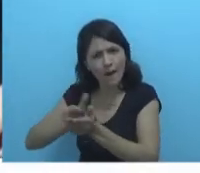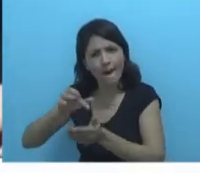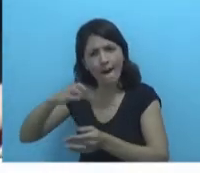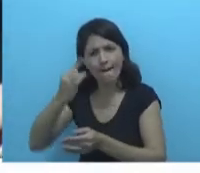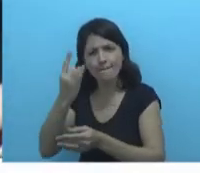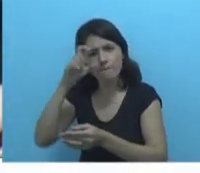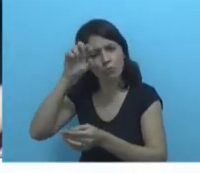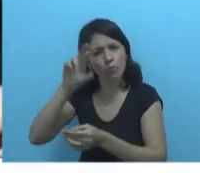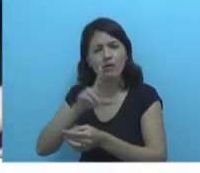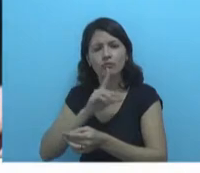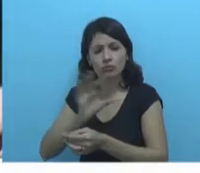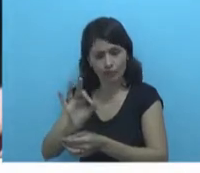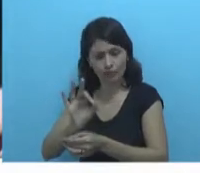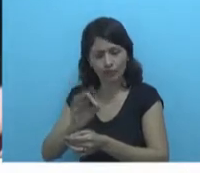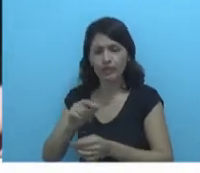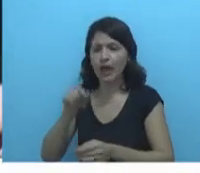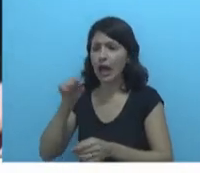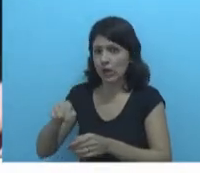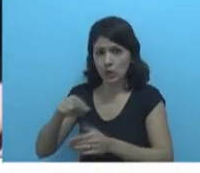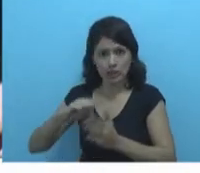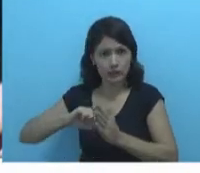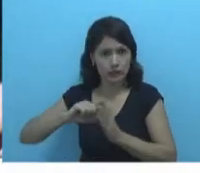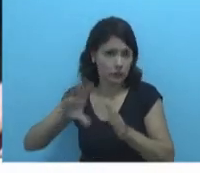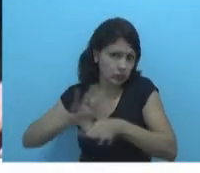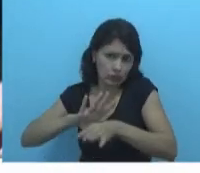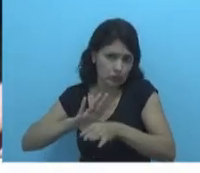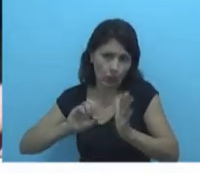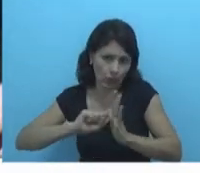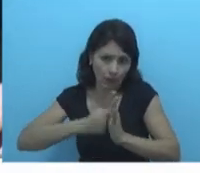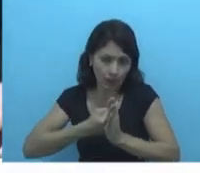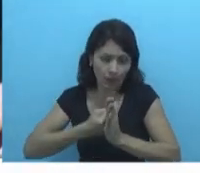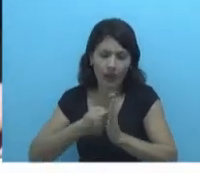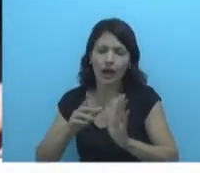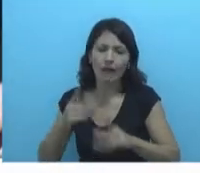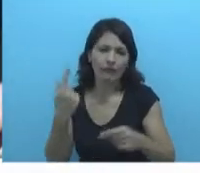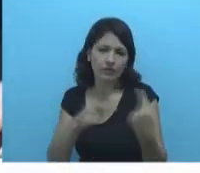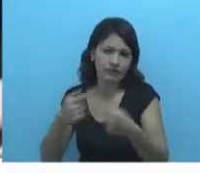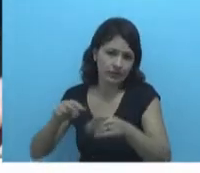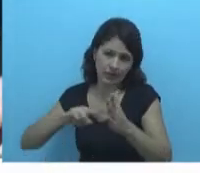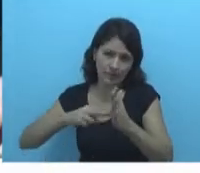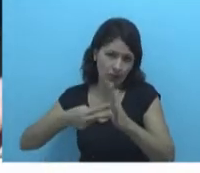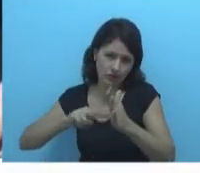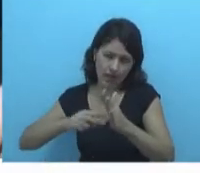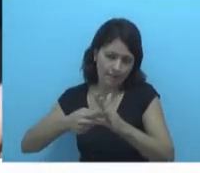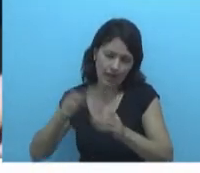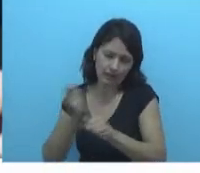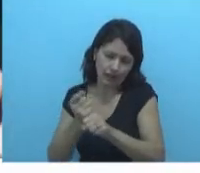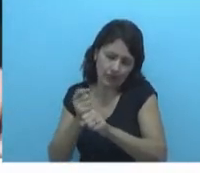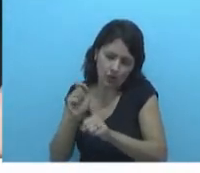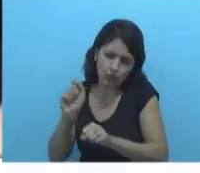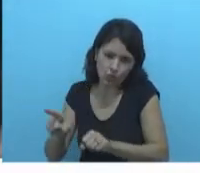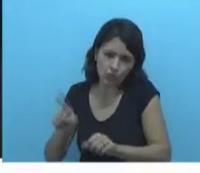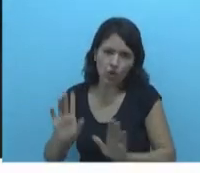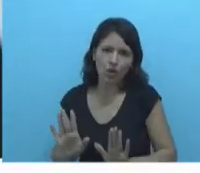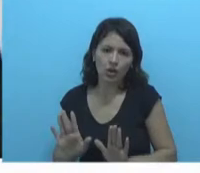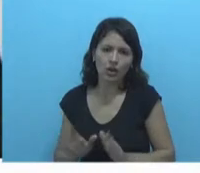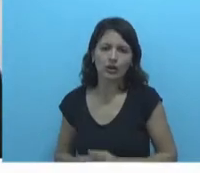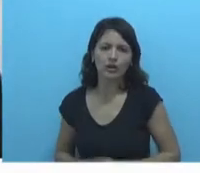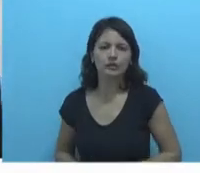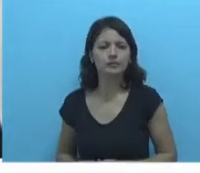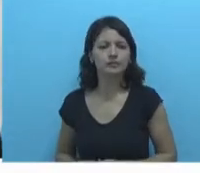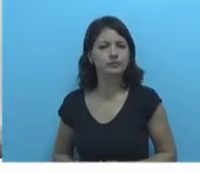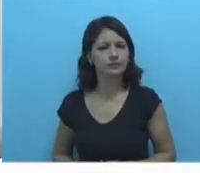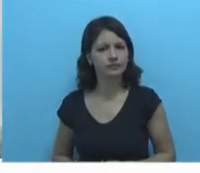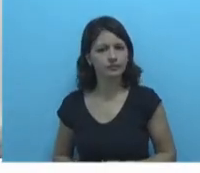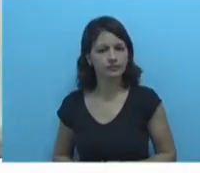en una medida de fuerza por distintas situaciones, pero por sobre todas las cosas,